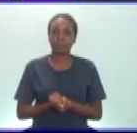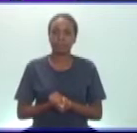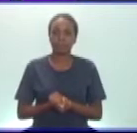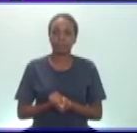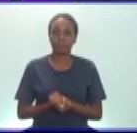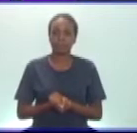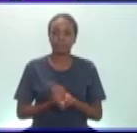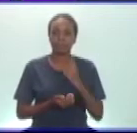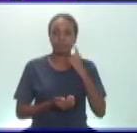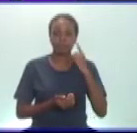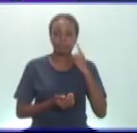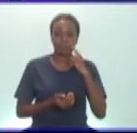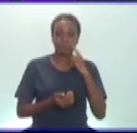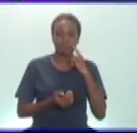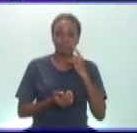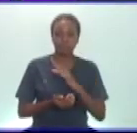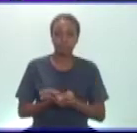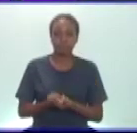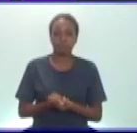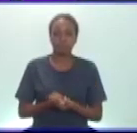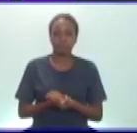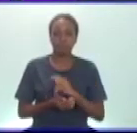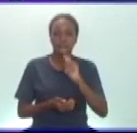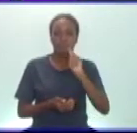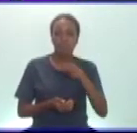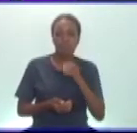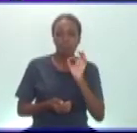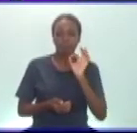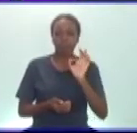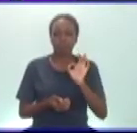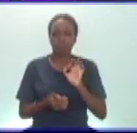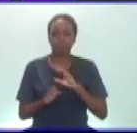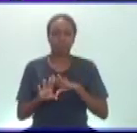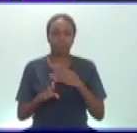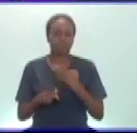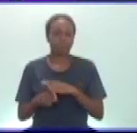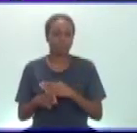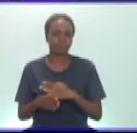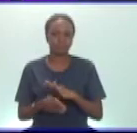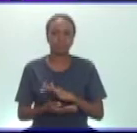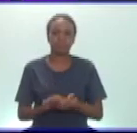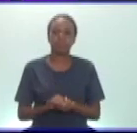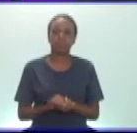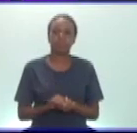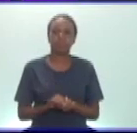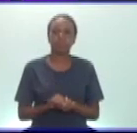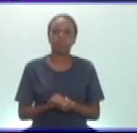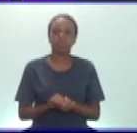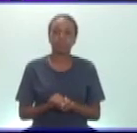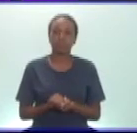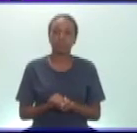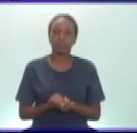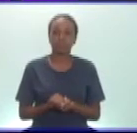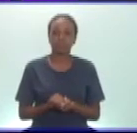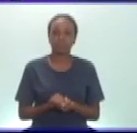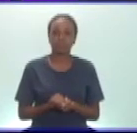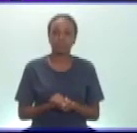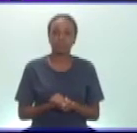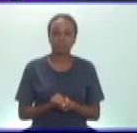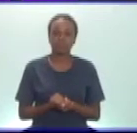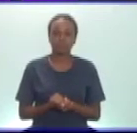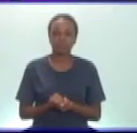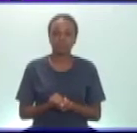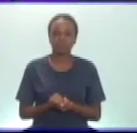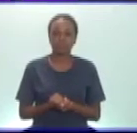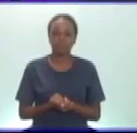texto. Vamos a colocar los signos de puntuación. La Ilíada se caracteriza por su evidente unidad de acción en un solo